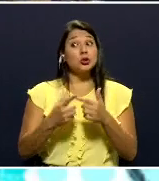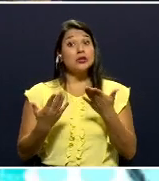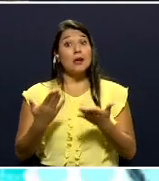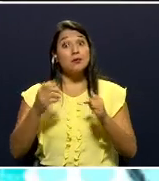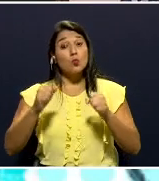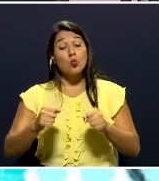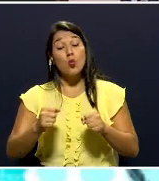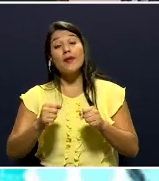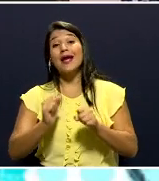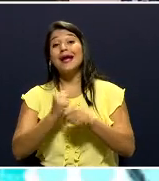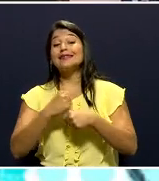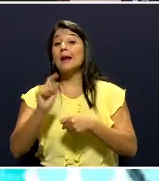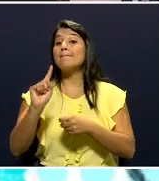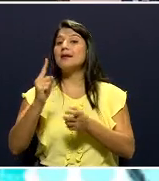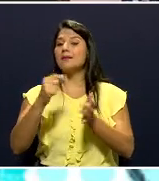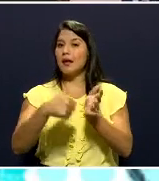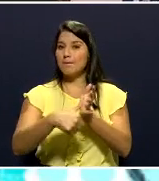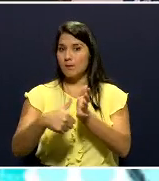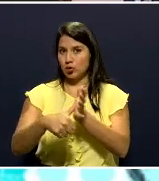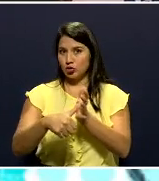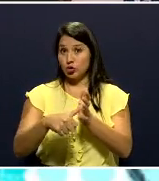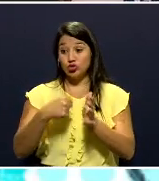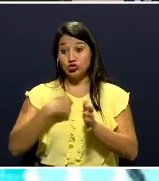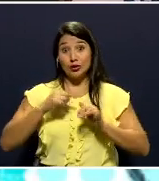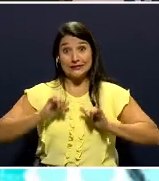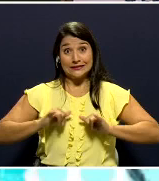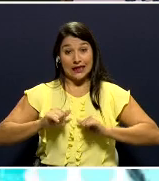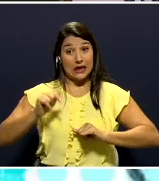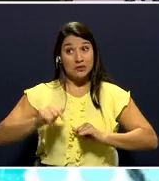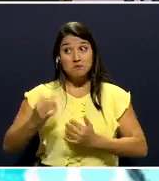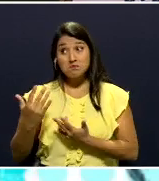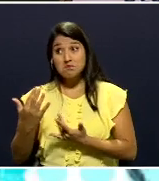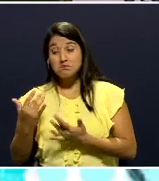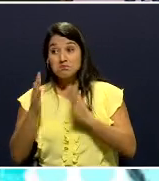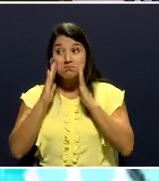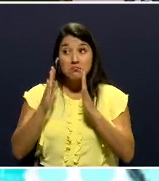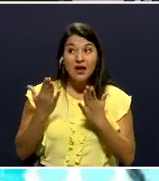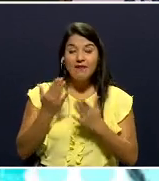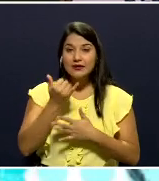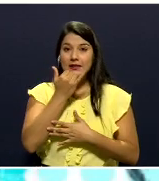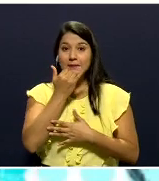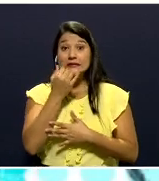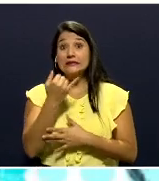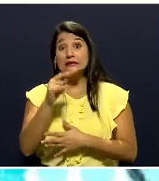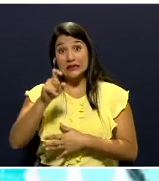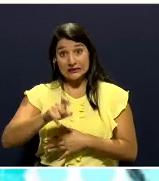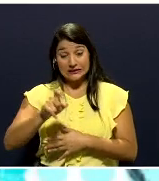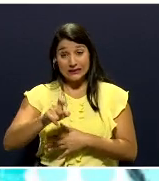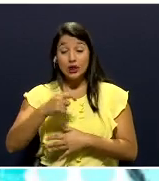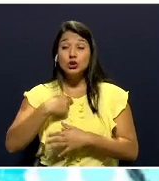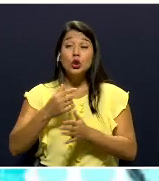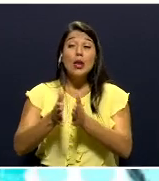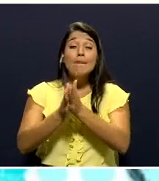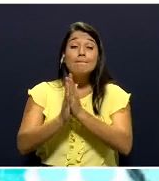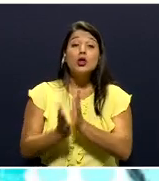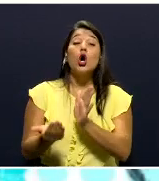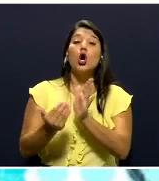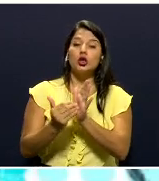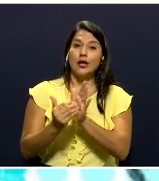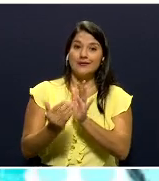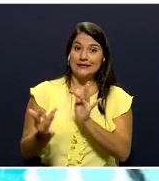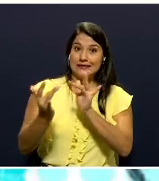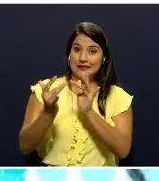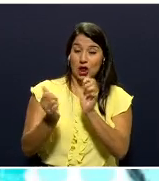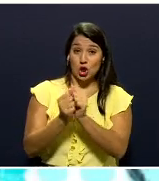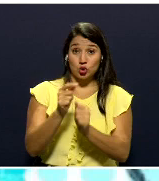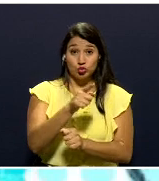proyecto de ley de alivio fiscal. Vamos a permanecer acá. Vamos a estar pendientes de lo que ocurra y de ser necesario les estaríamos pidiendo un nuevo pase, compañeros,